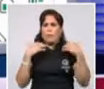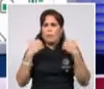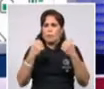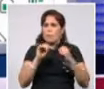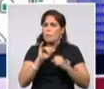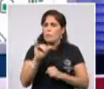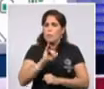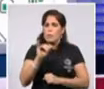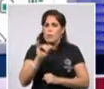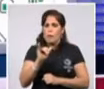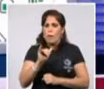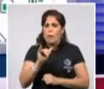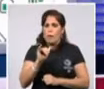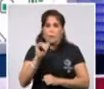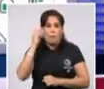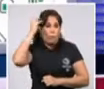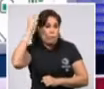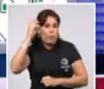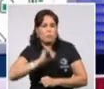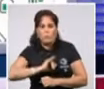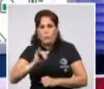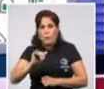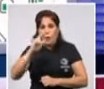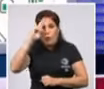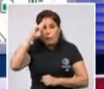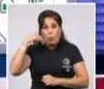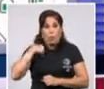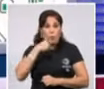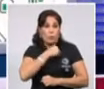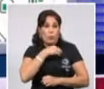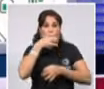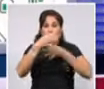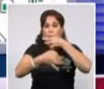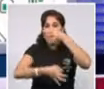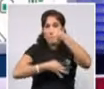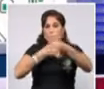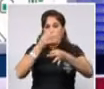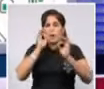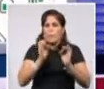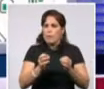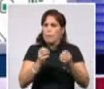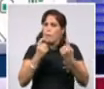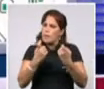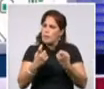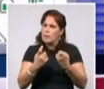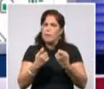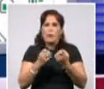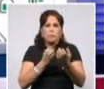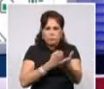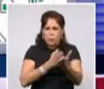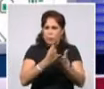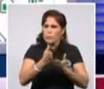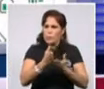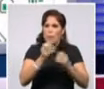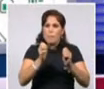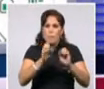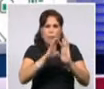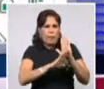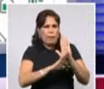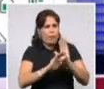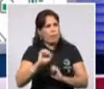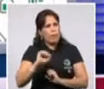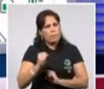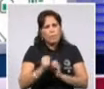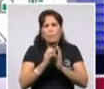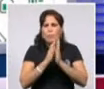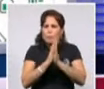de nuestro país. Y el doctor Durán hablaba de la necesidad de continuar manteniendo esta percepción